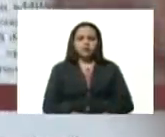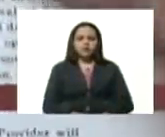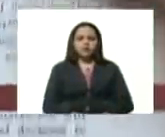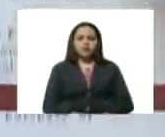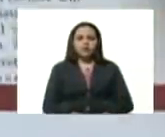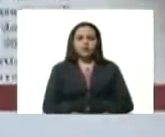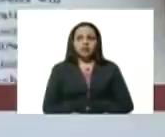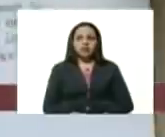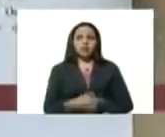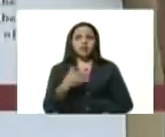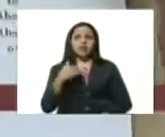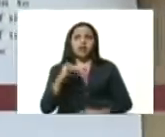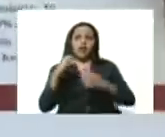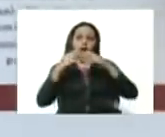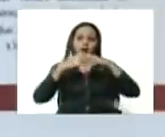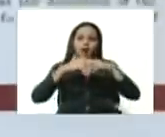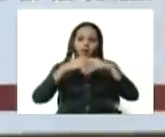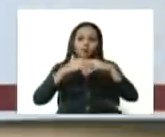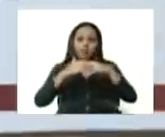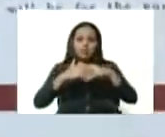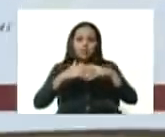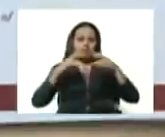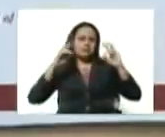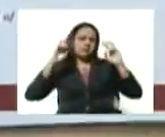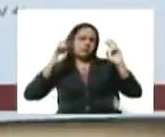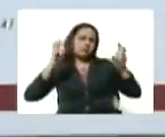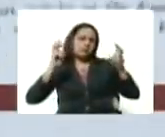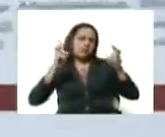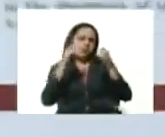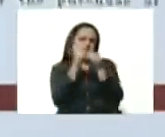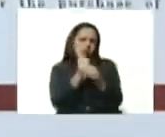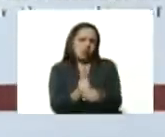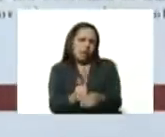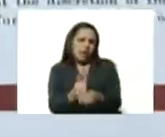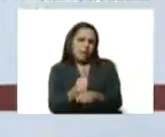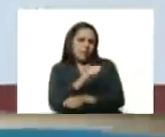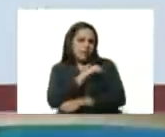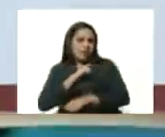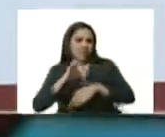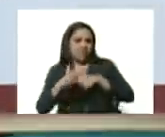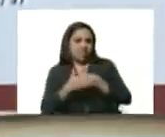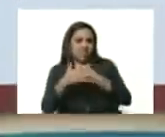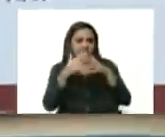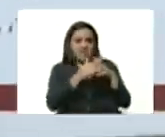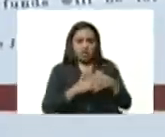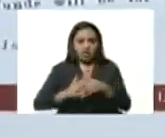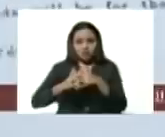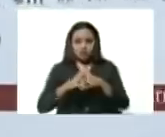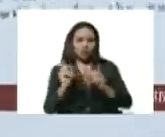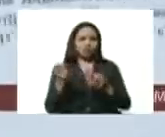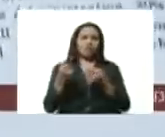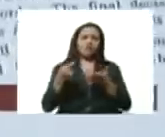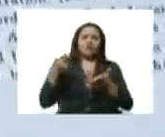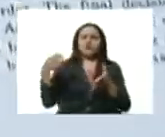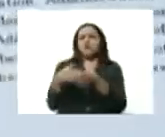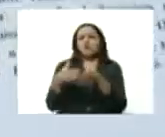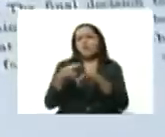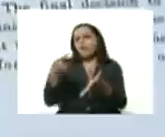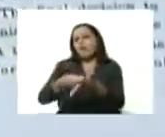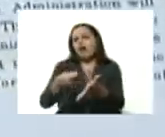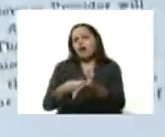las llamadas empresas, comillas, de seguridad privada de los Estados Unidos, que no son más que ofertas de mercenarios para